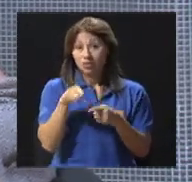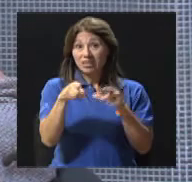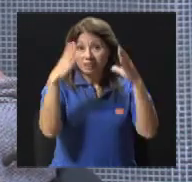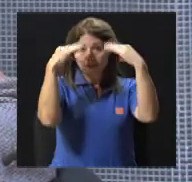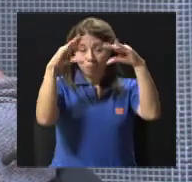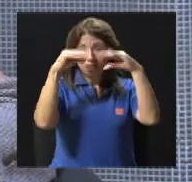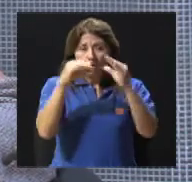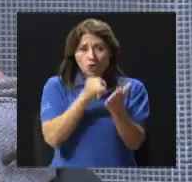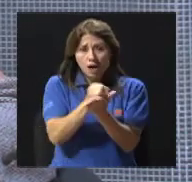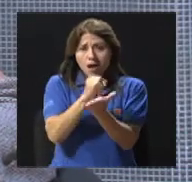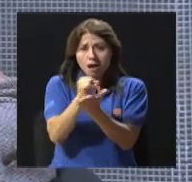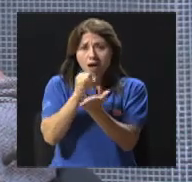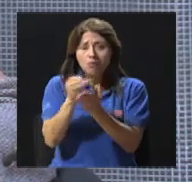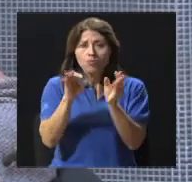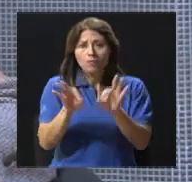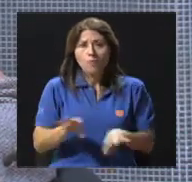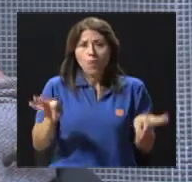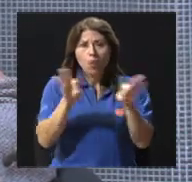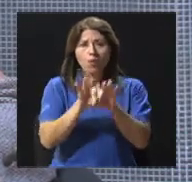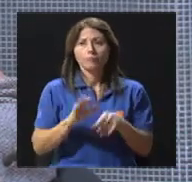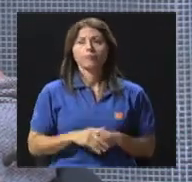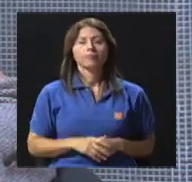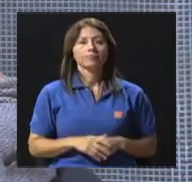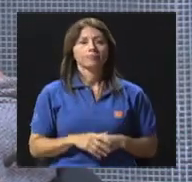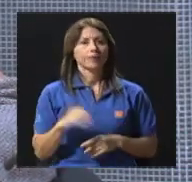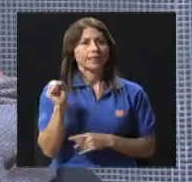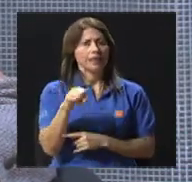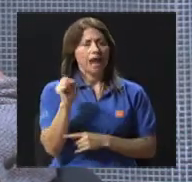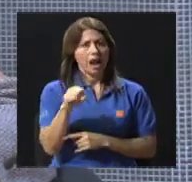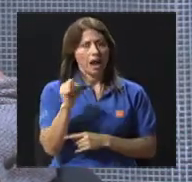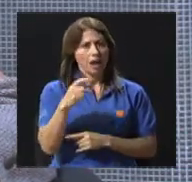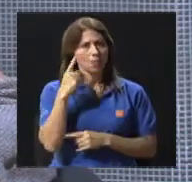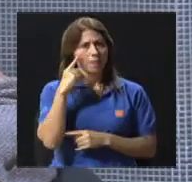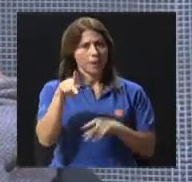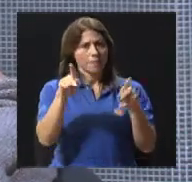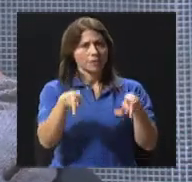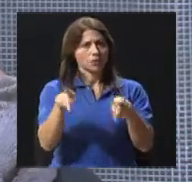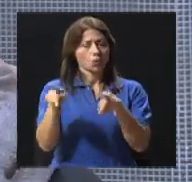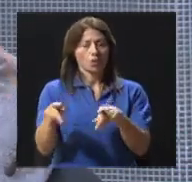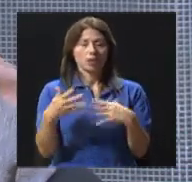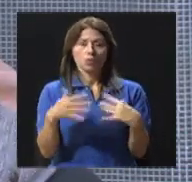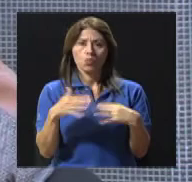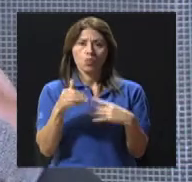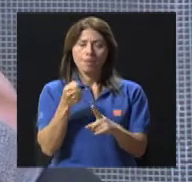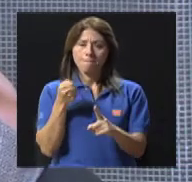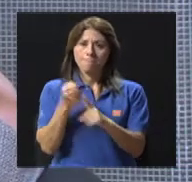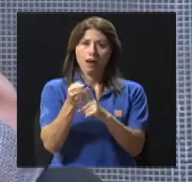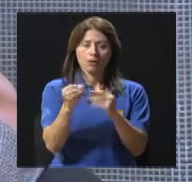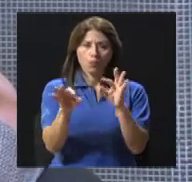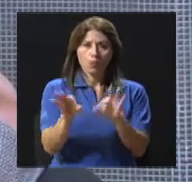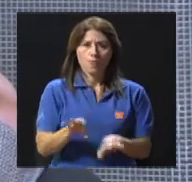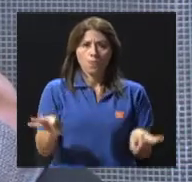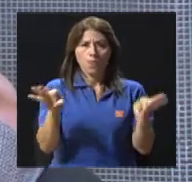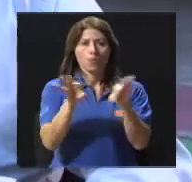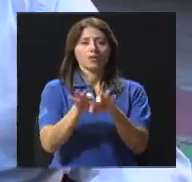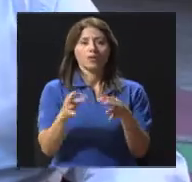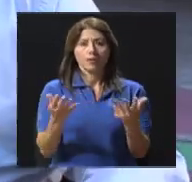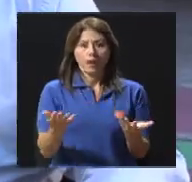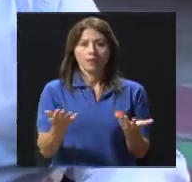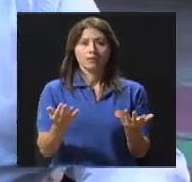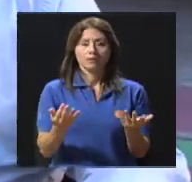esta información es sumamente importante para el país. Claro, y que para las personas tiene un impacto muy importante en una